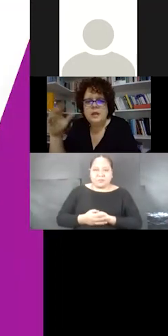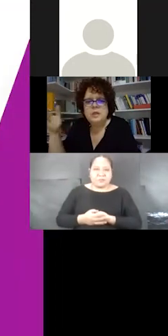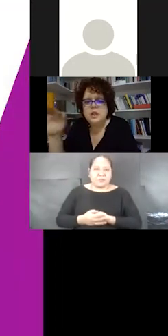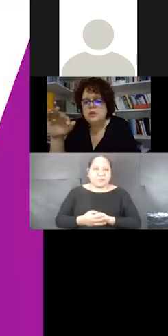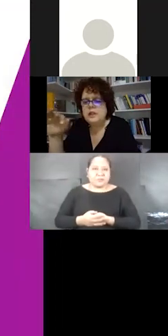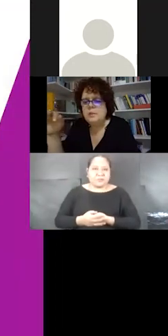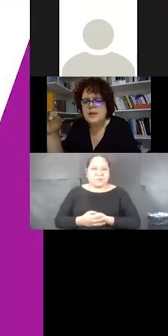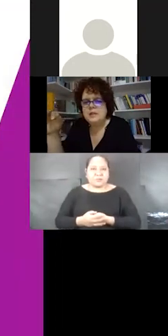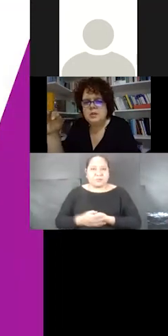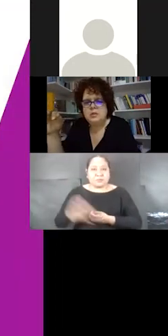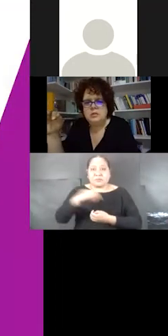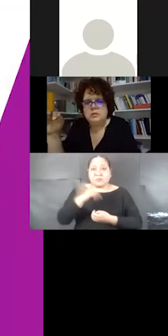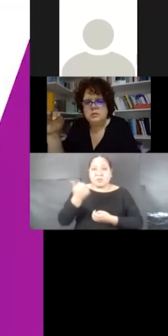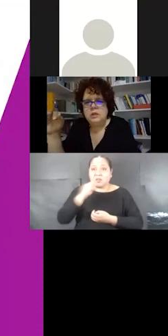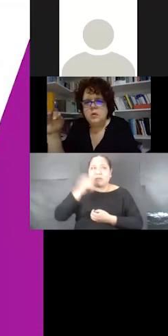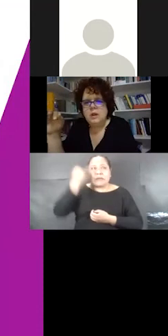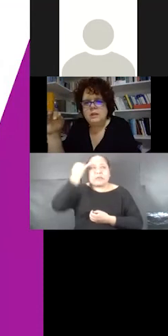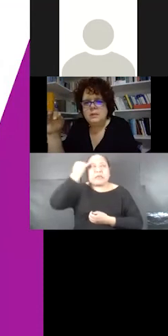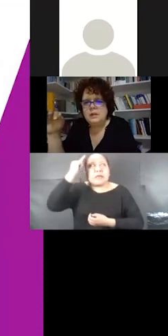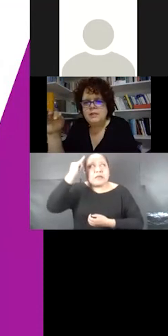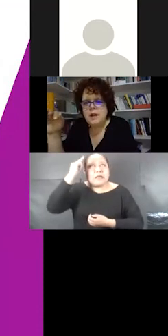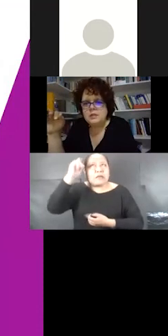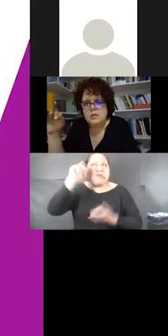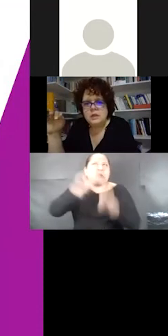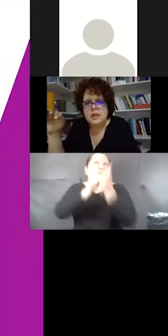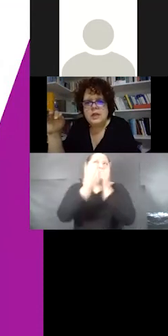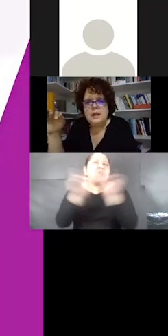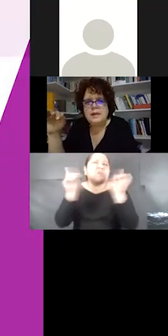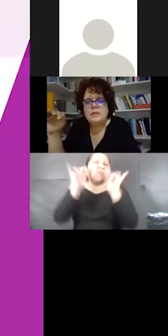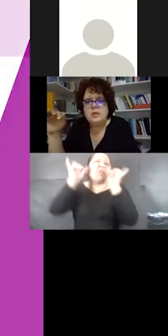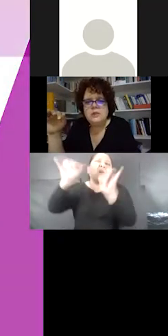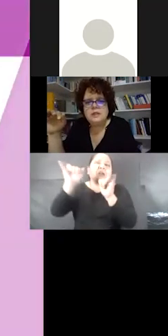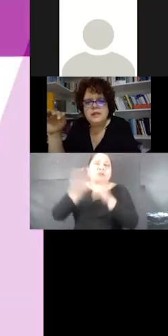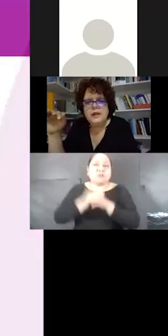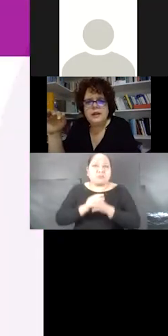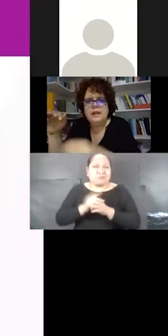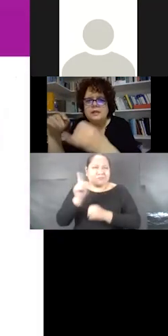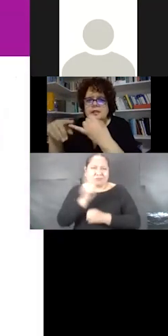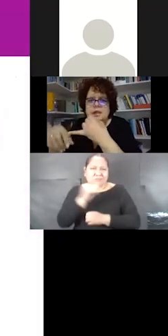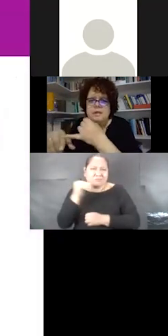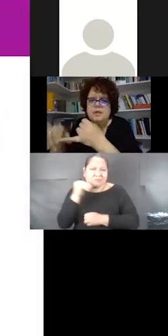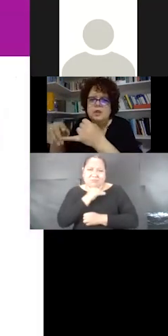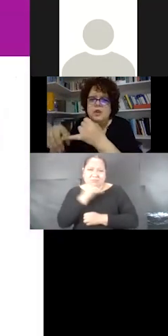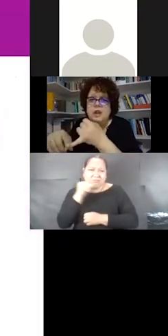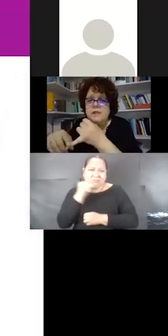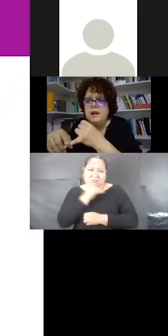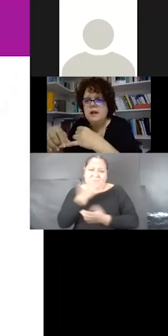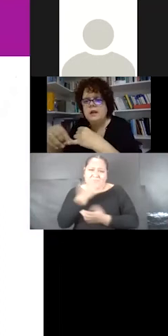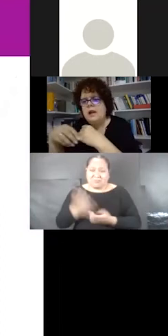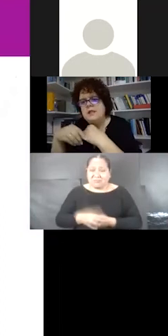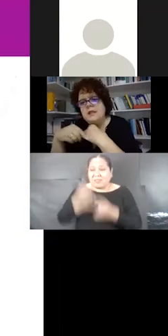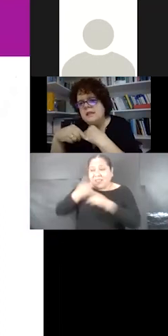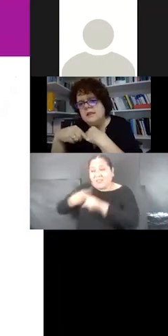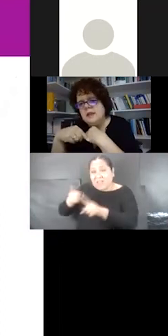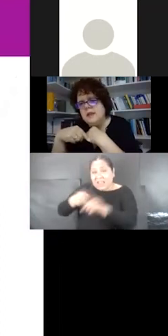El otro es que no tienen variación, y lo cual también es falso. Y las variaciones que se dan es la variación geográfica.